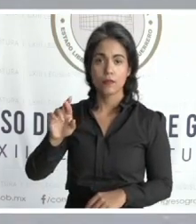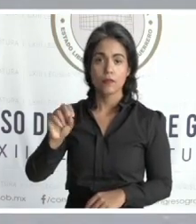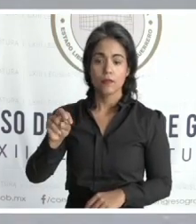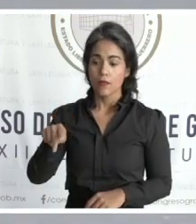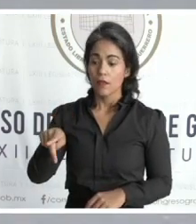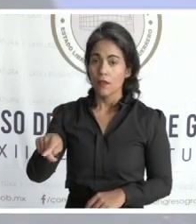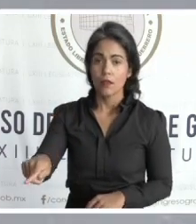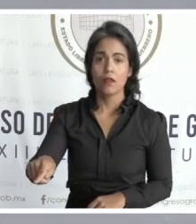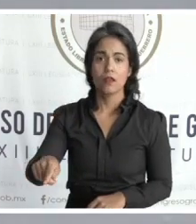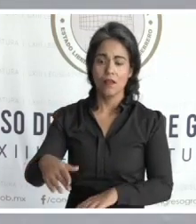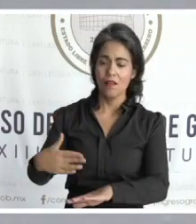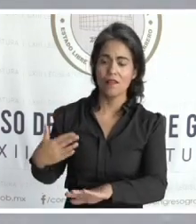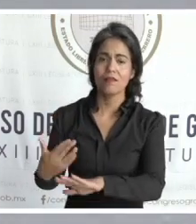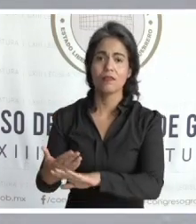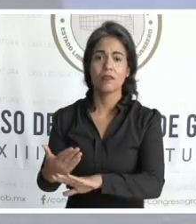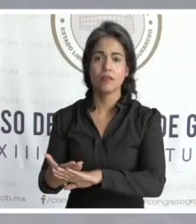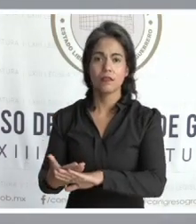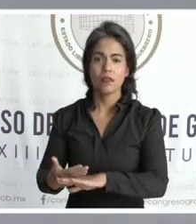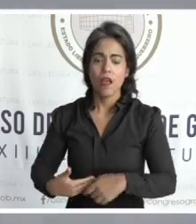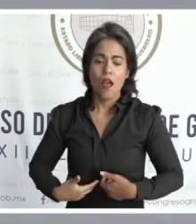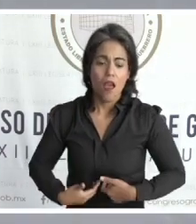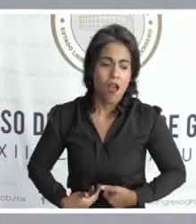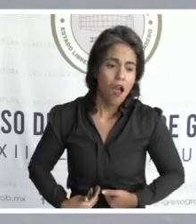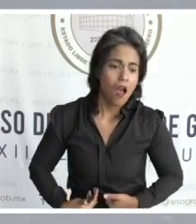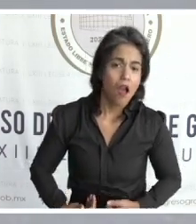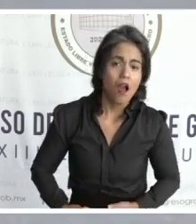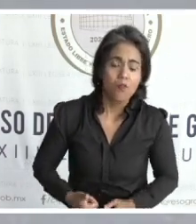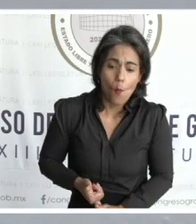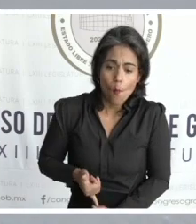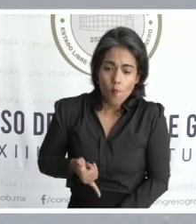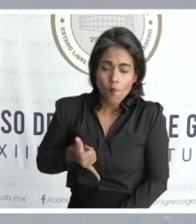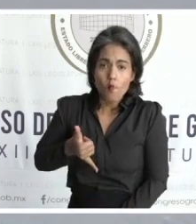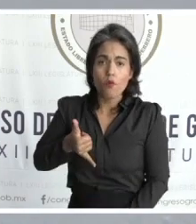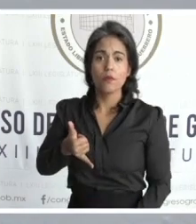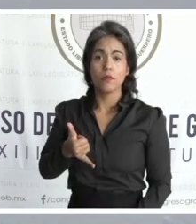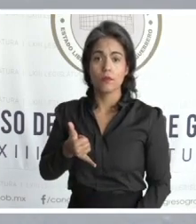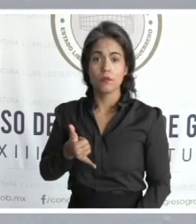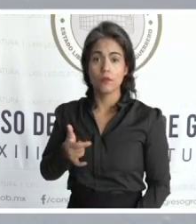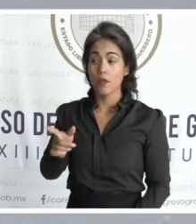desnutrición una vez estando al cobijo de su madre biológica.